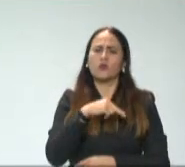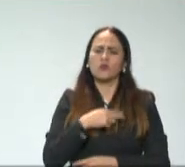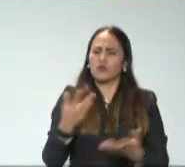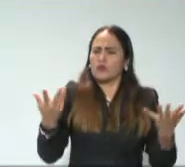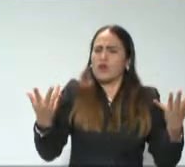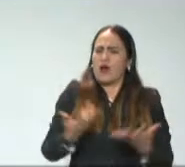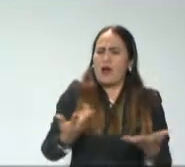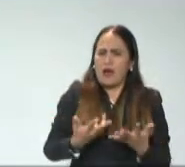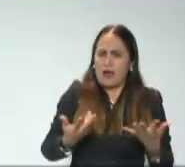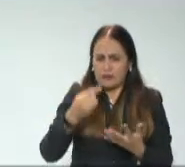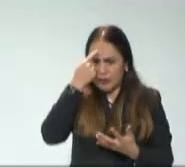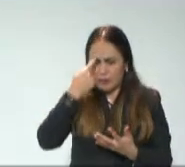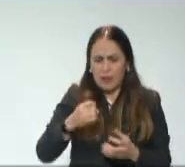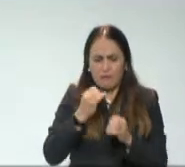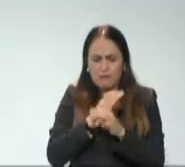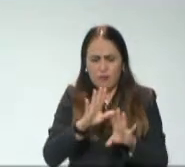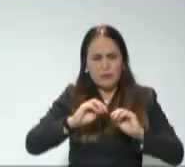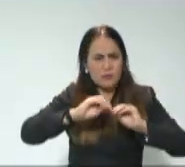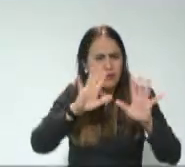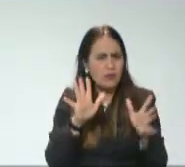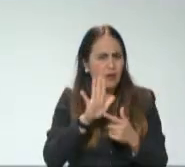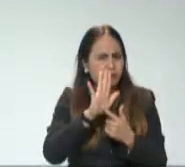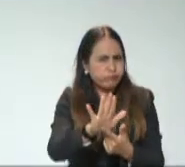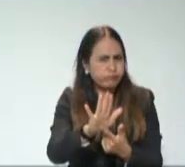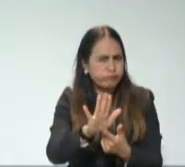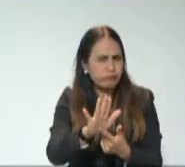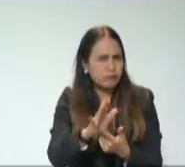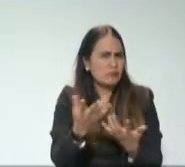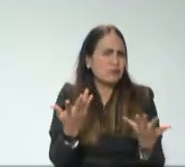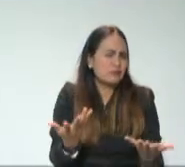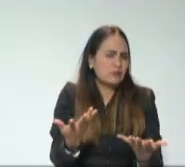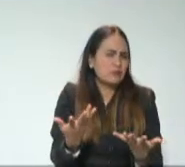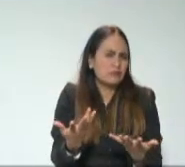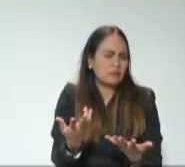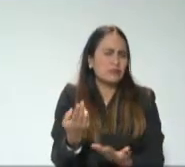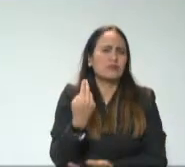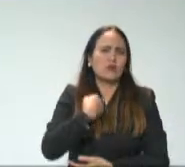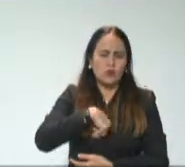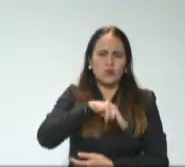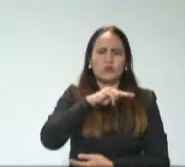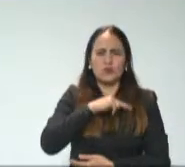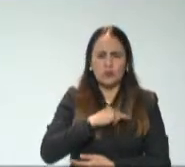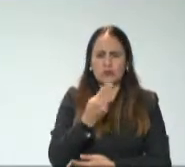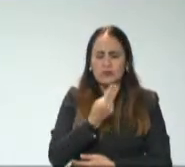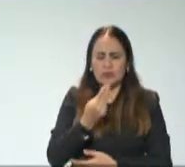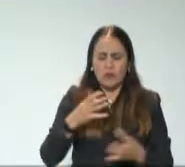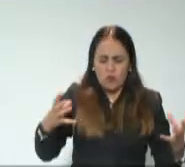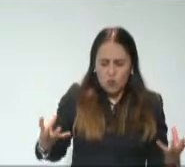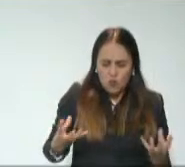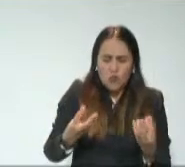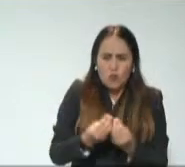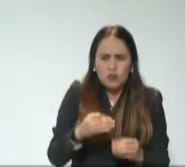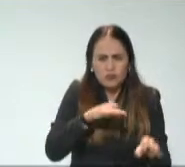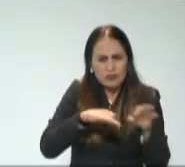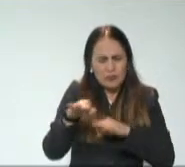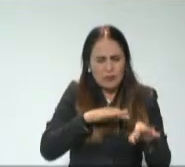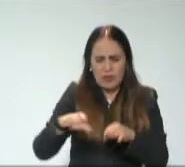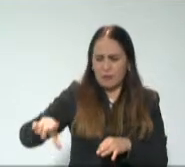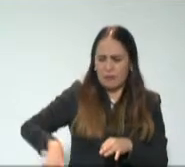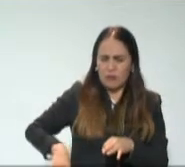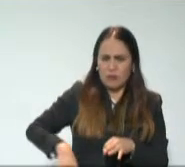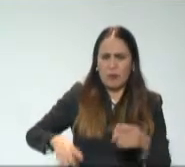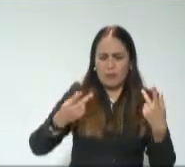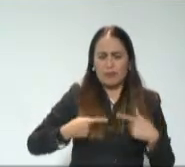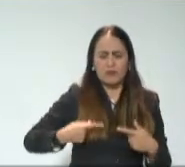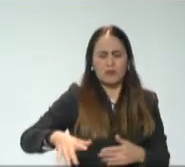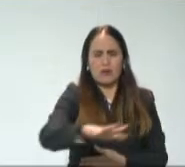para asegurar esta transparencia y nos toca hacer este trabajo colaborativo entre sociedad y gobierno